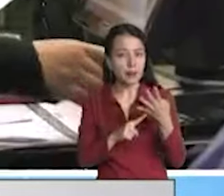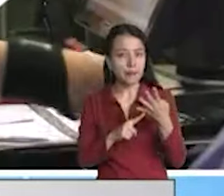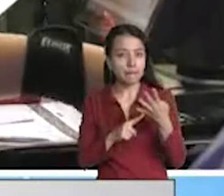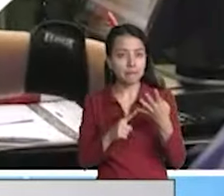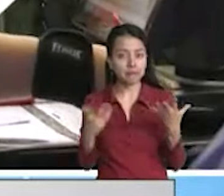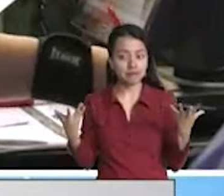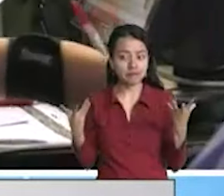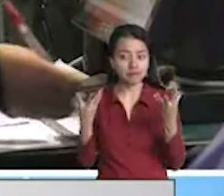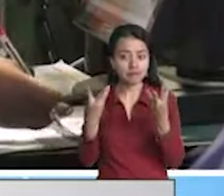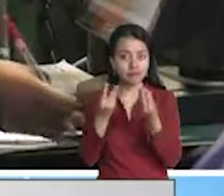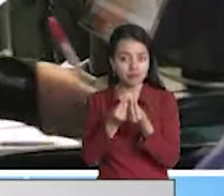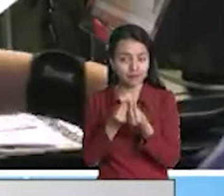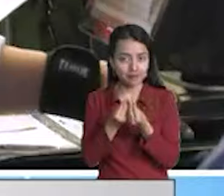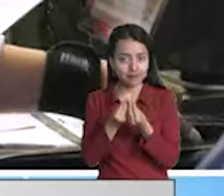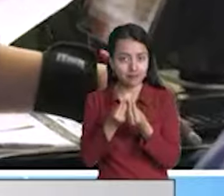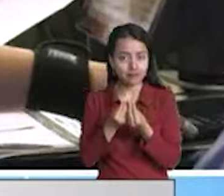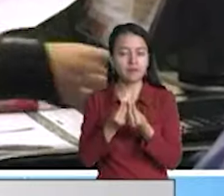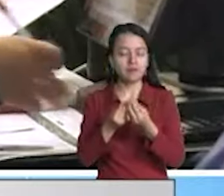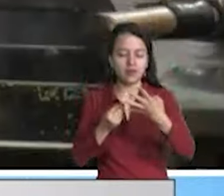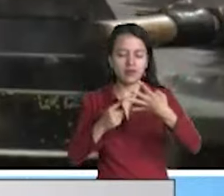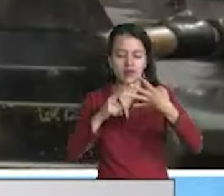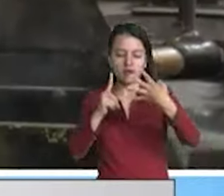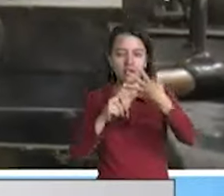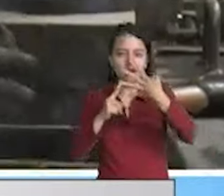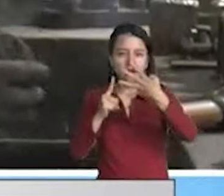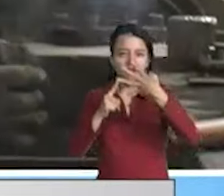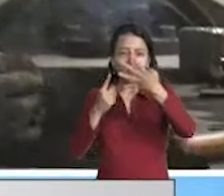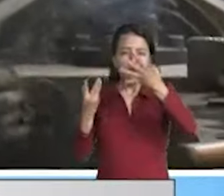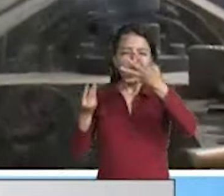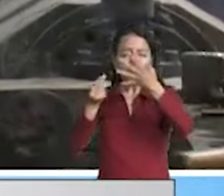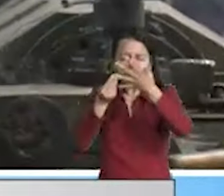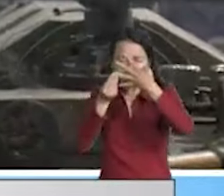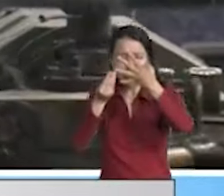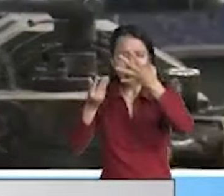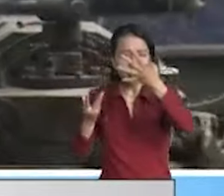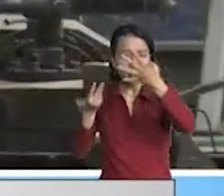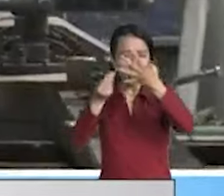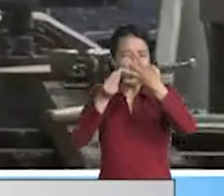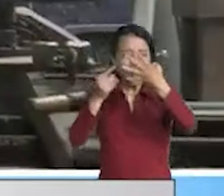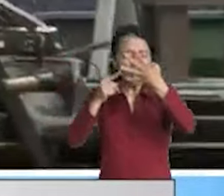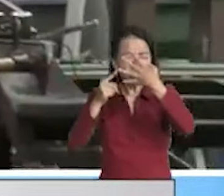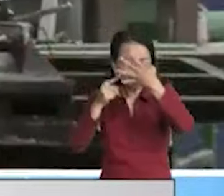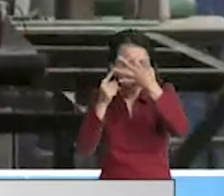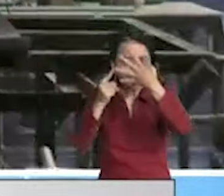privados, y es en el pilar contributivo. Ya se definió, al menos en este debate, que